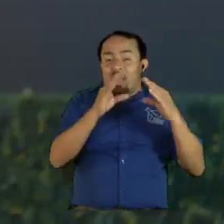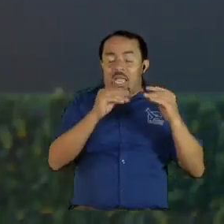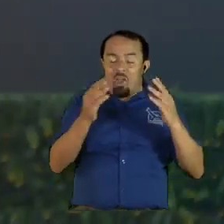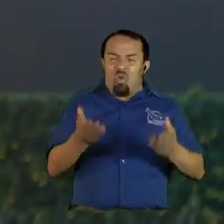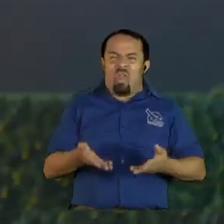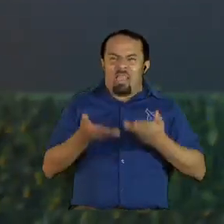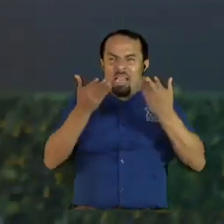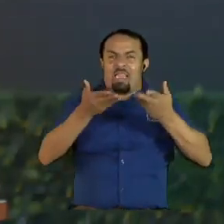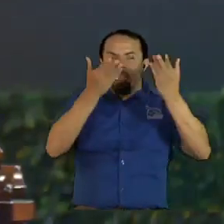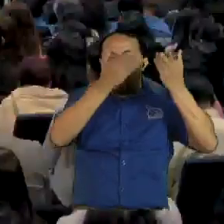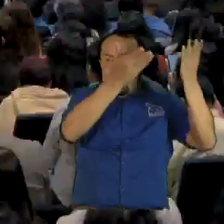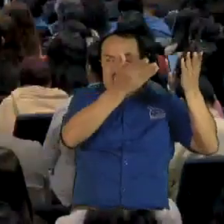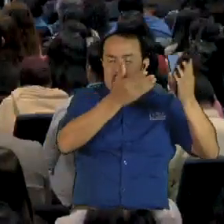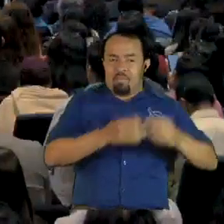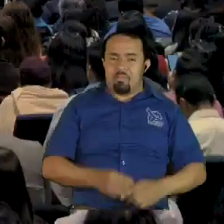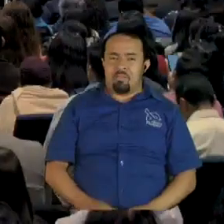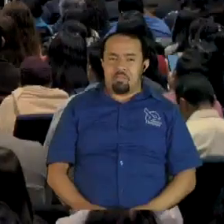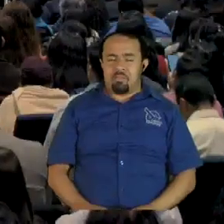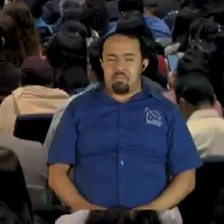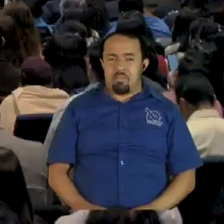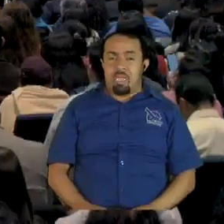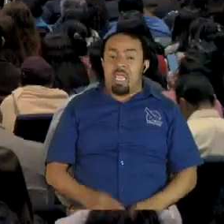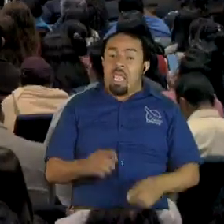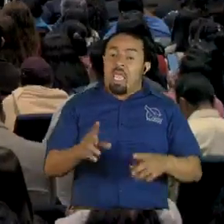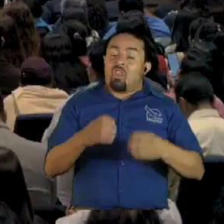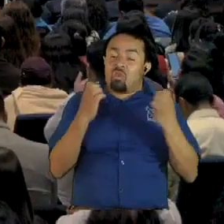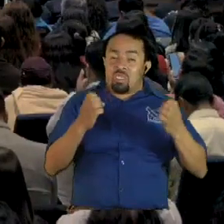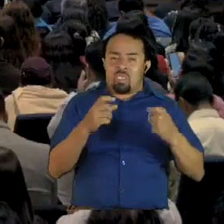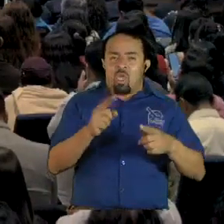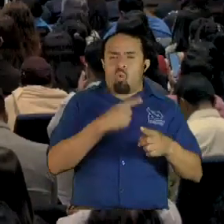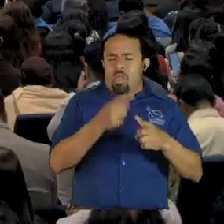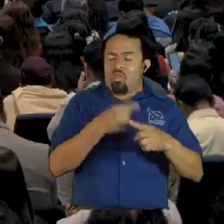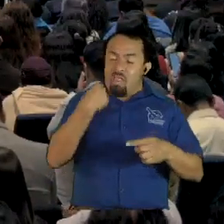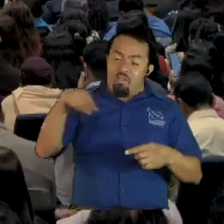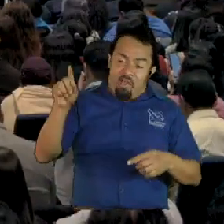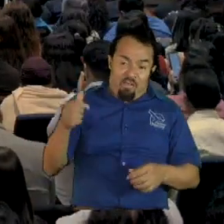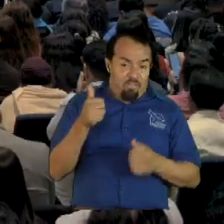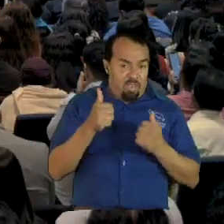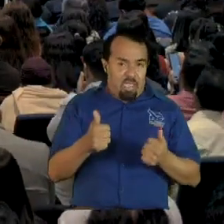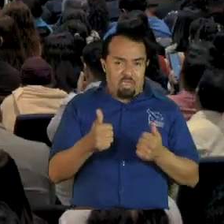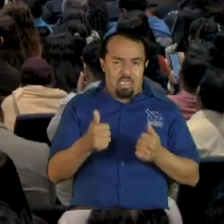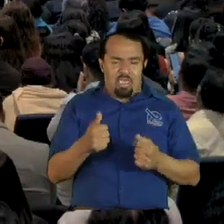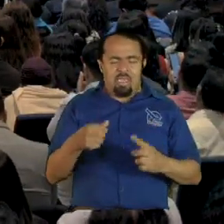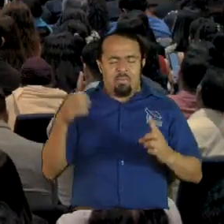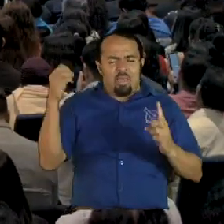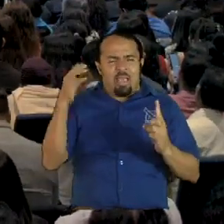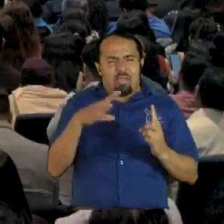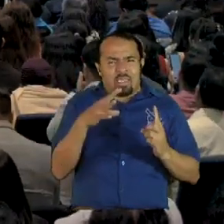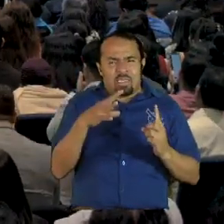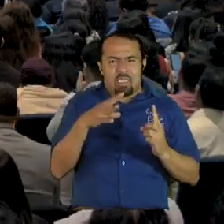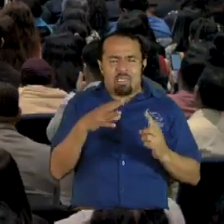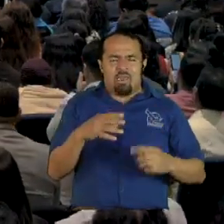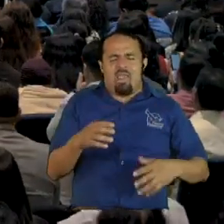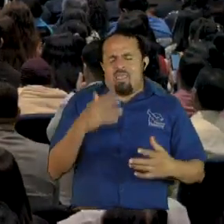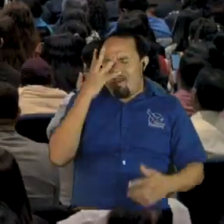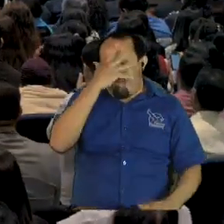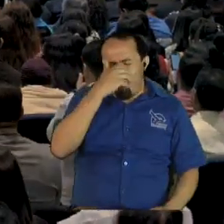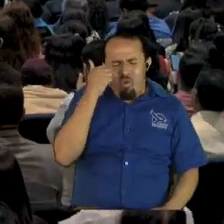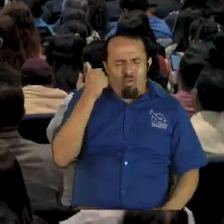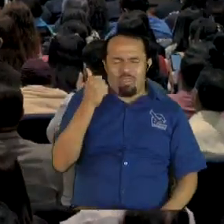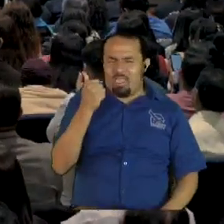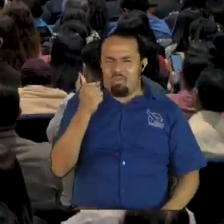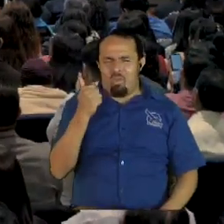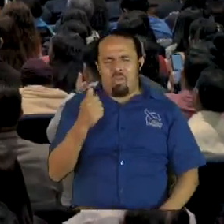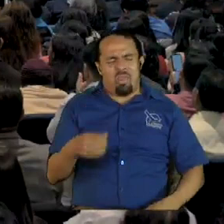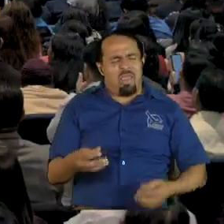Entonces, cuando te va bien y te están echando incienso, ¡ala, hermano, qué bonito usted sí! ¡Wow,